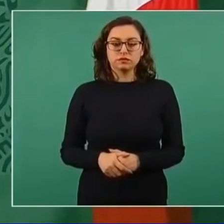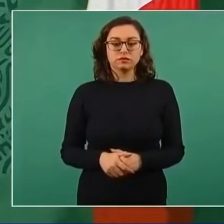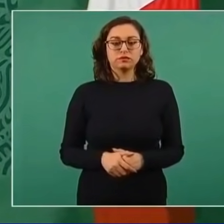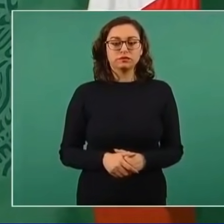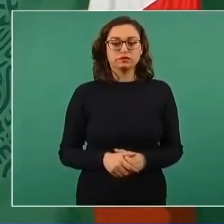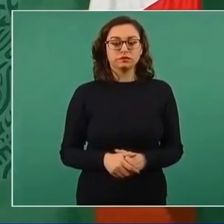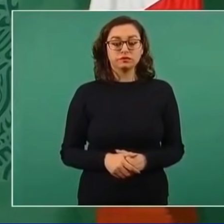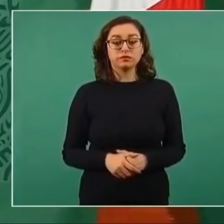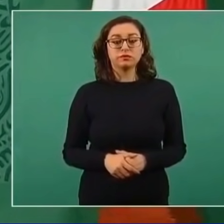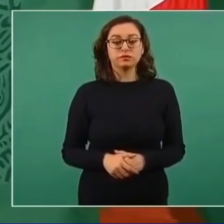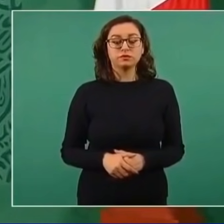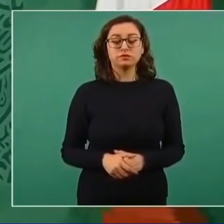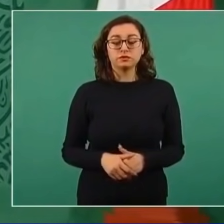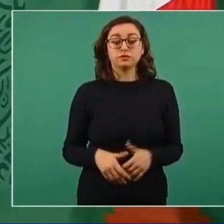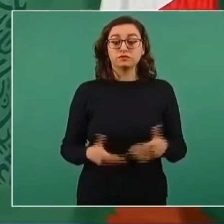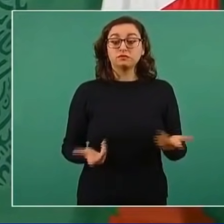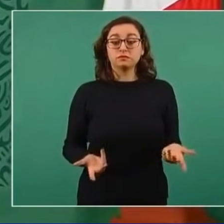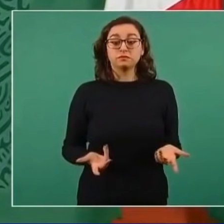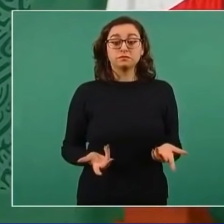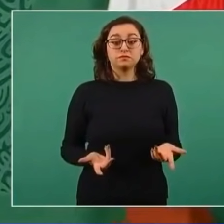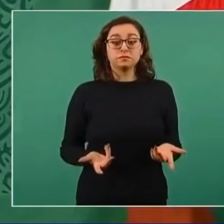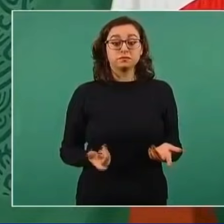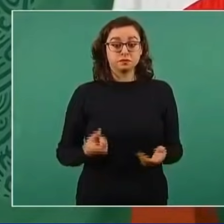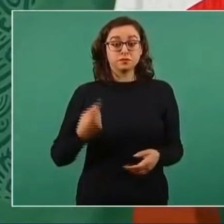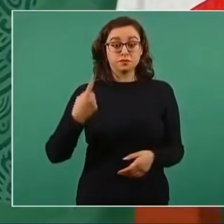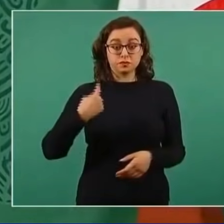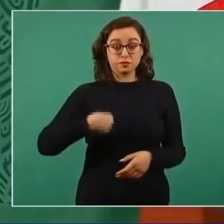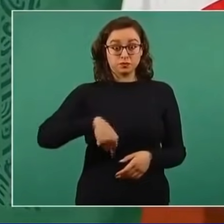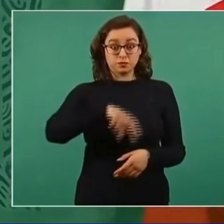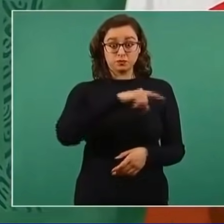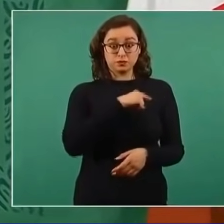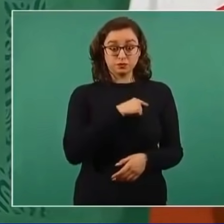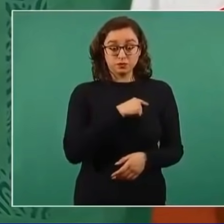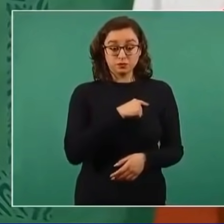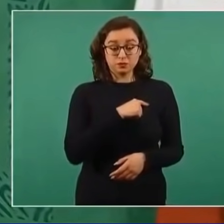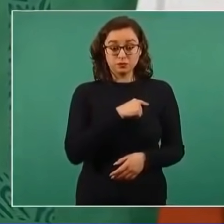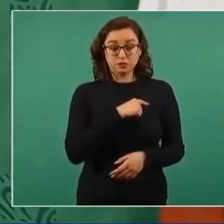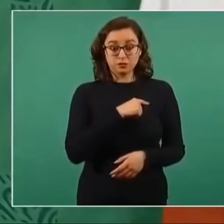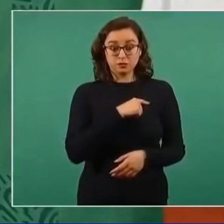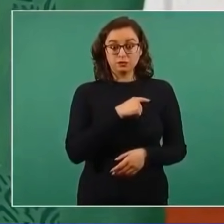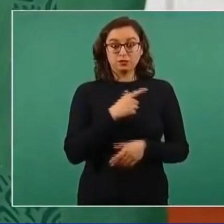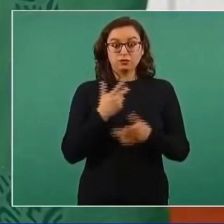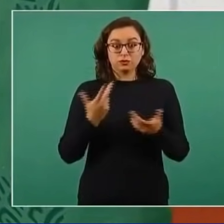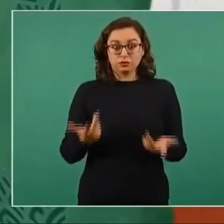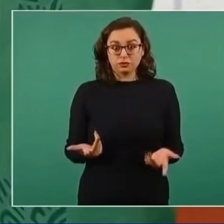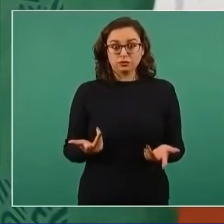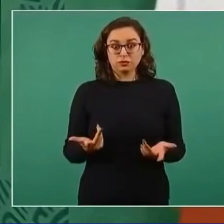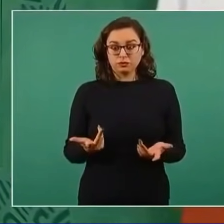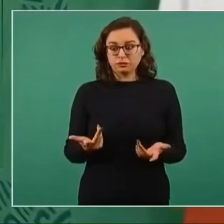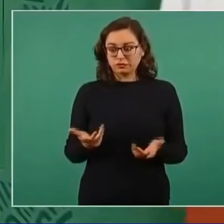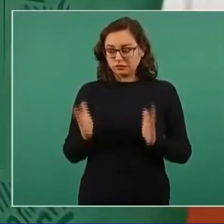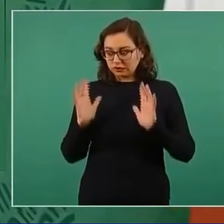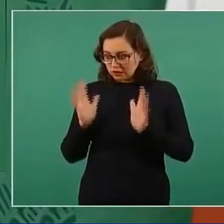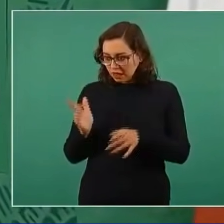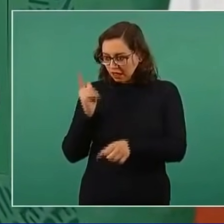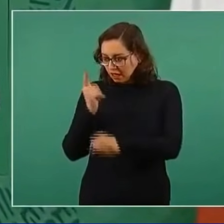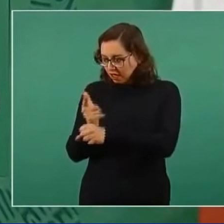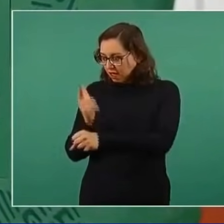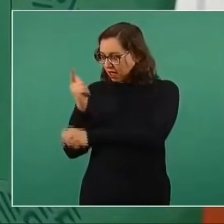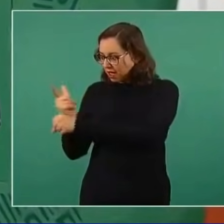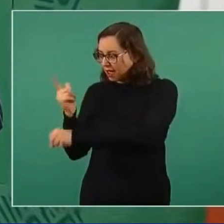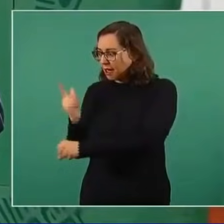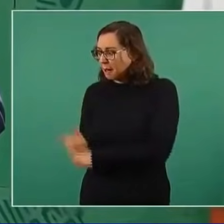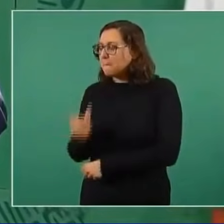Entonces nosotros no vamos a pasar, aunque descubrimos 3 grandes yacimientos,